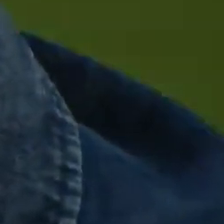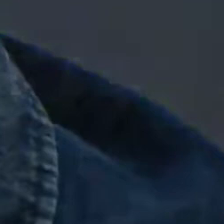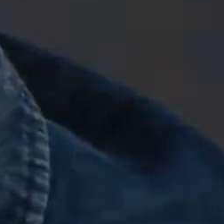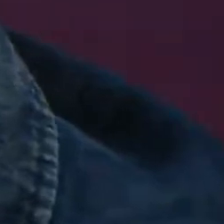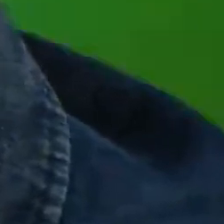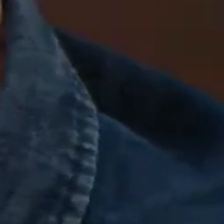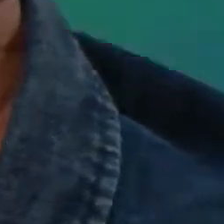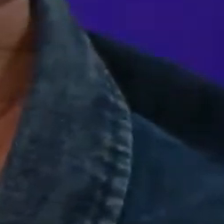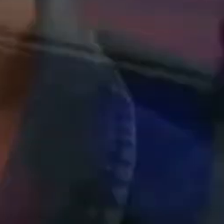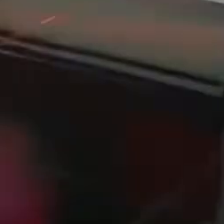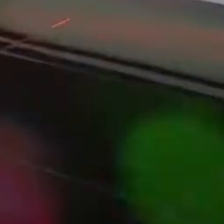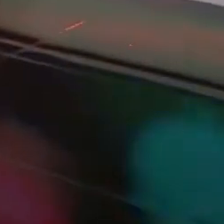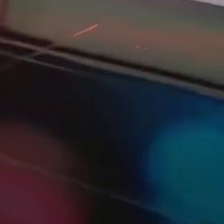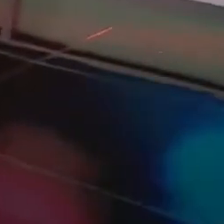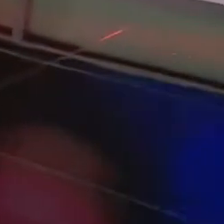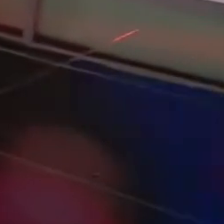latido